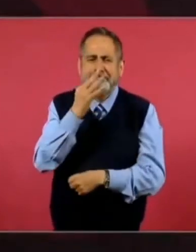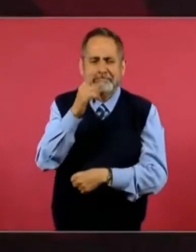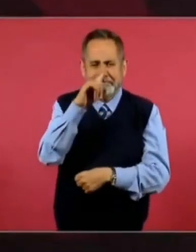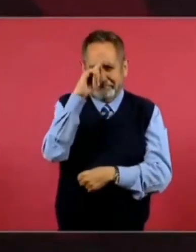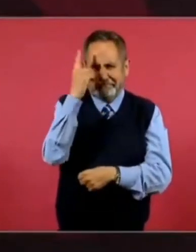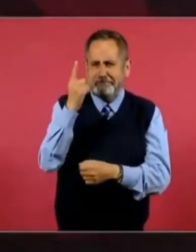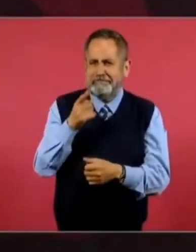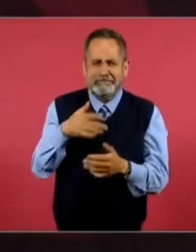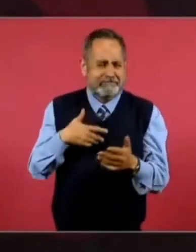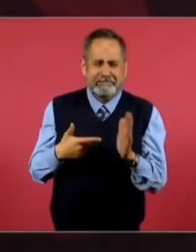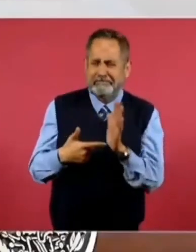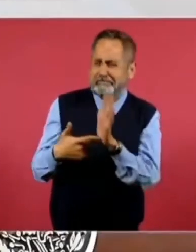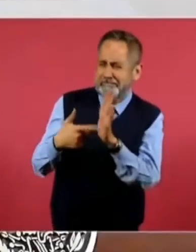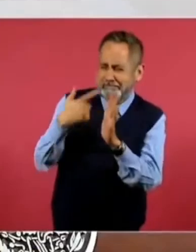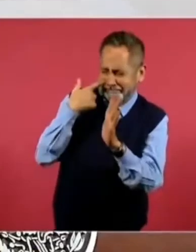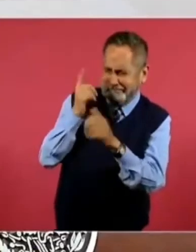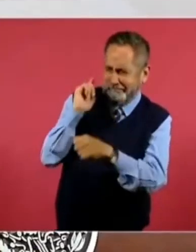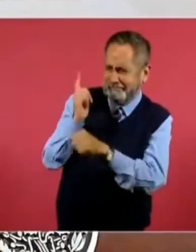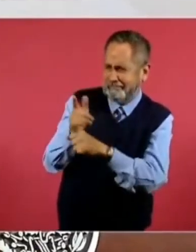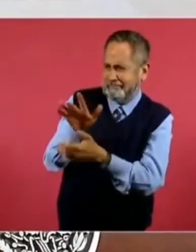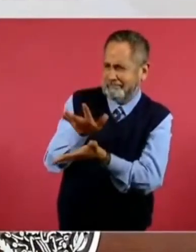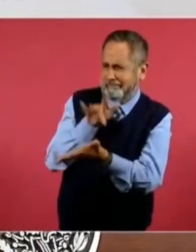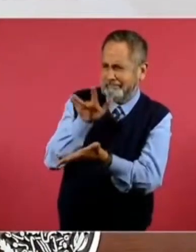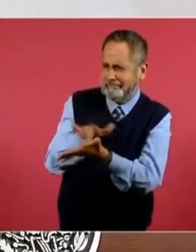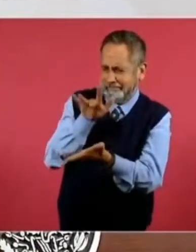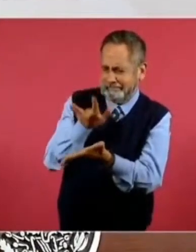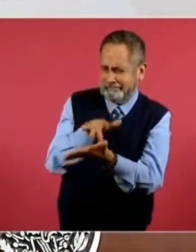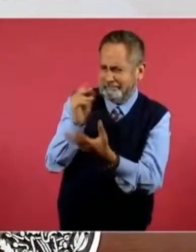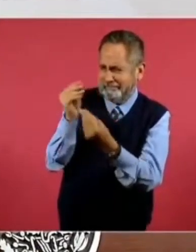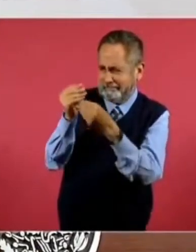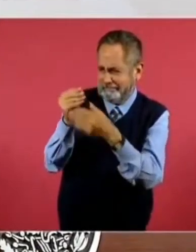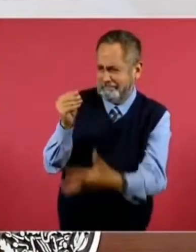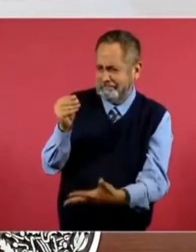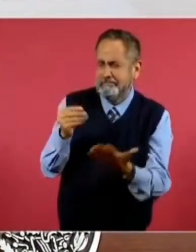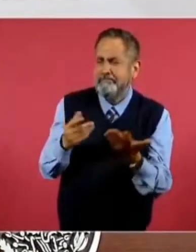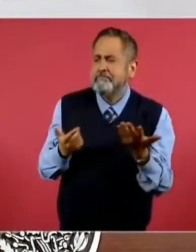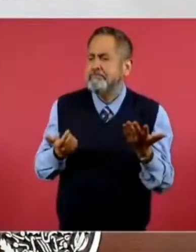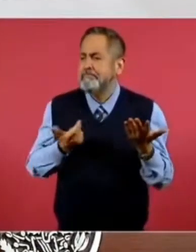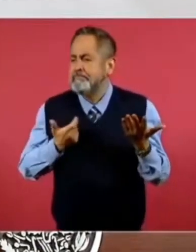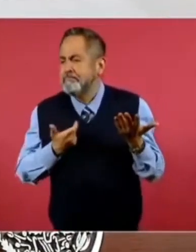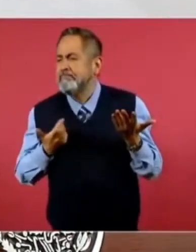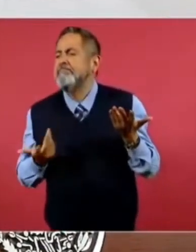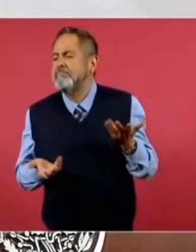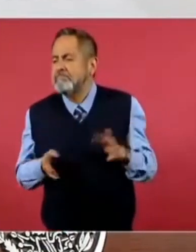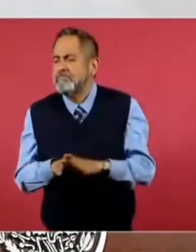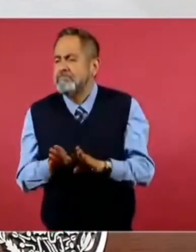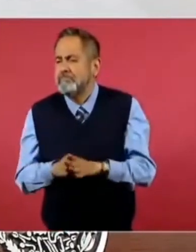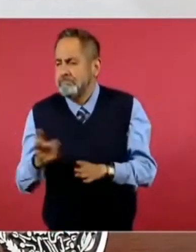aquí te tengo sí cómo nos vamos a